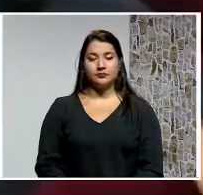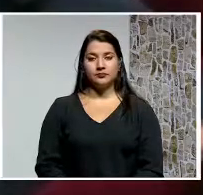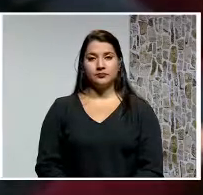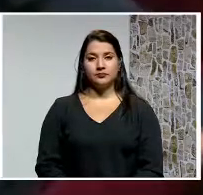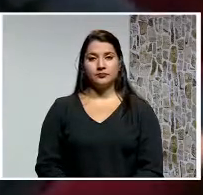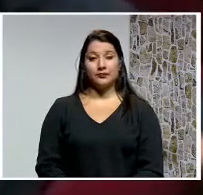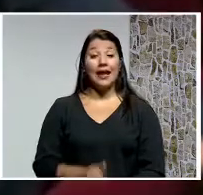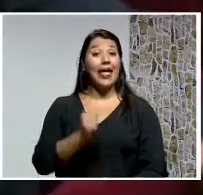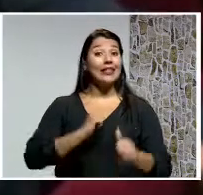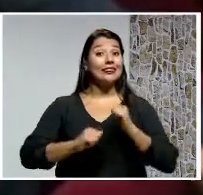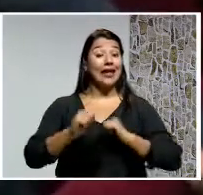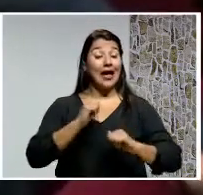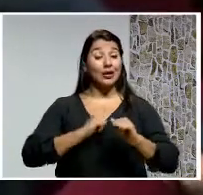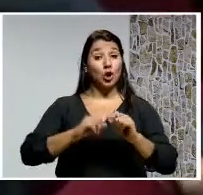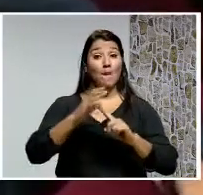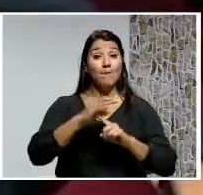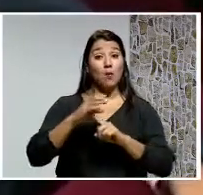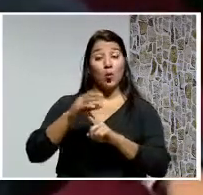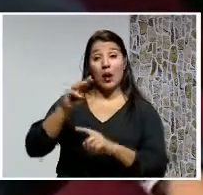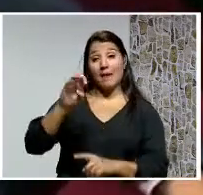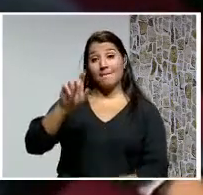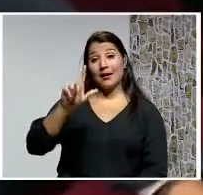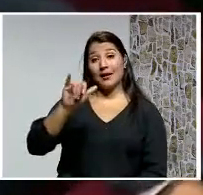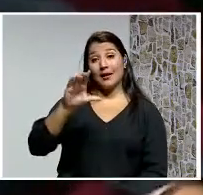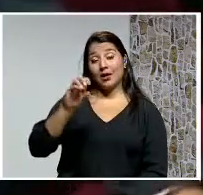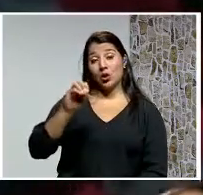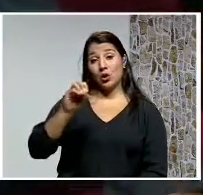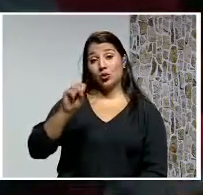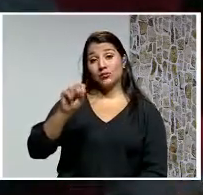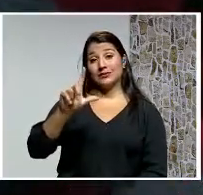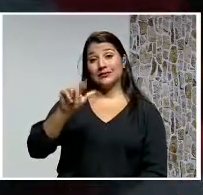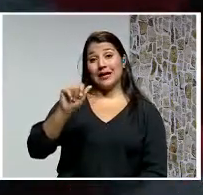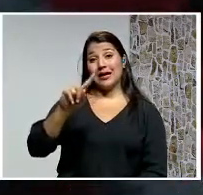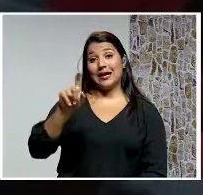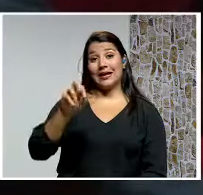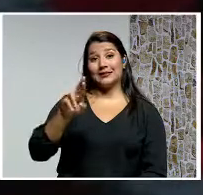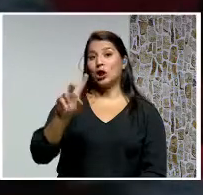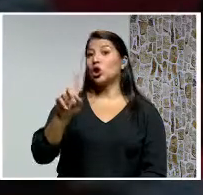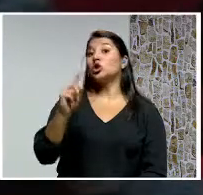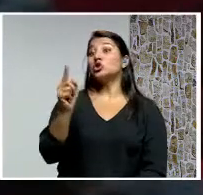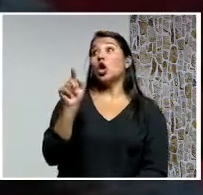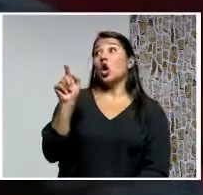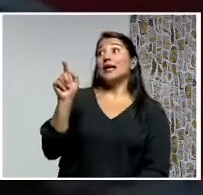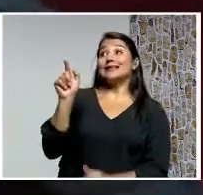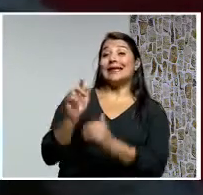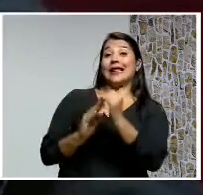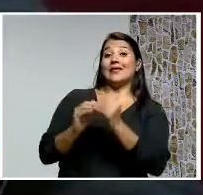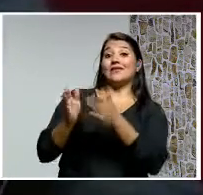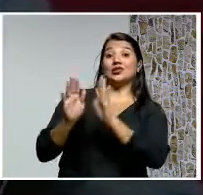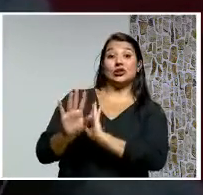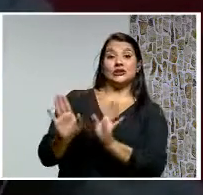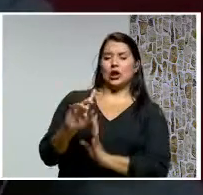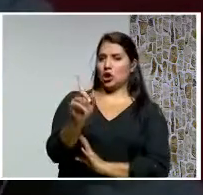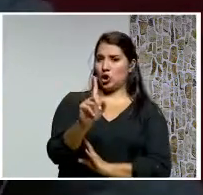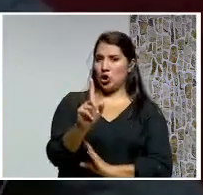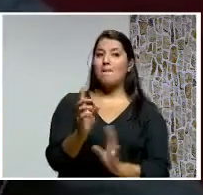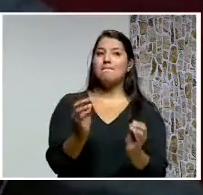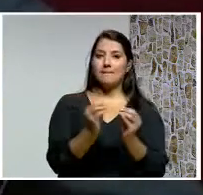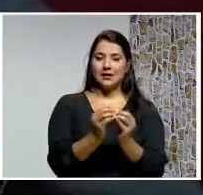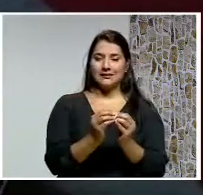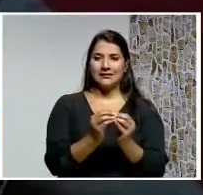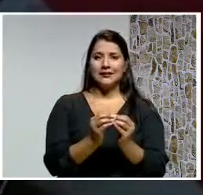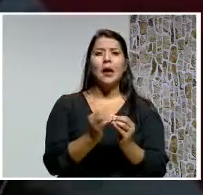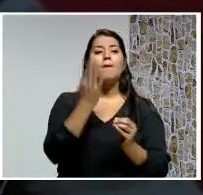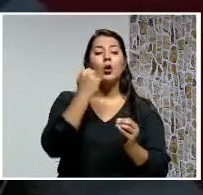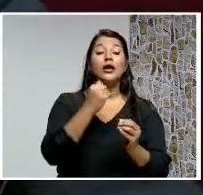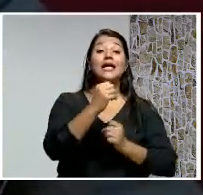El Teatro Popular Melico Salazar no es solo este edificio que está acá, entonces hacer una programación involucra también esta sala de teatro y